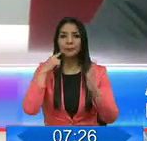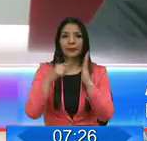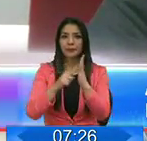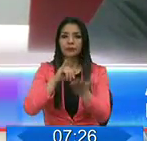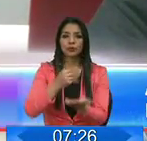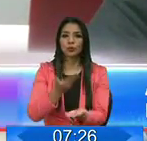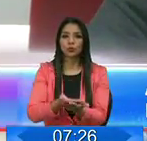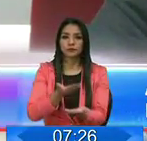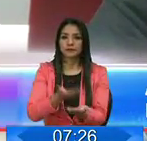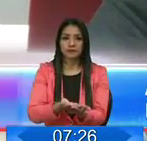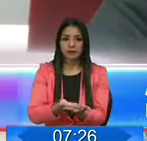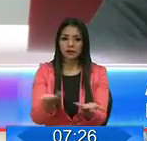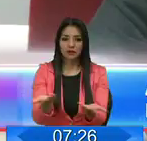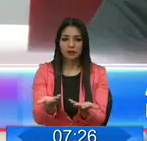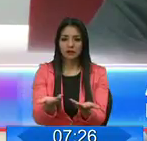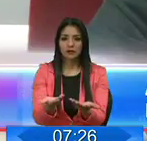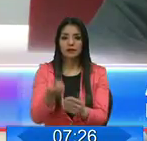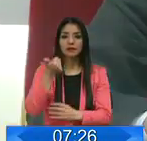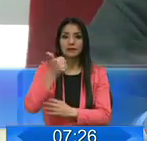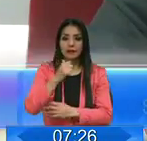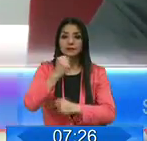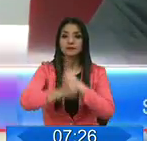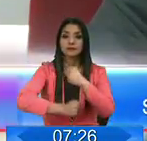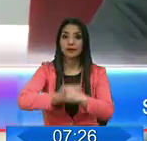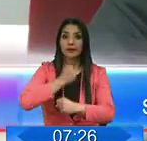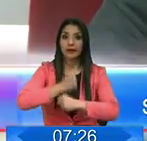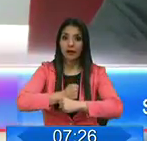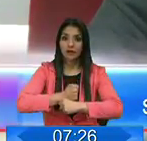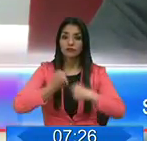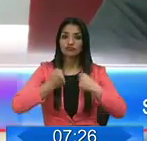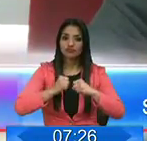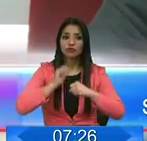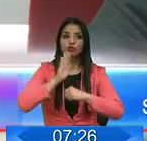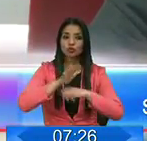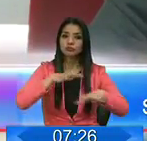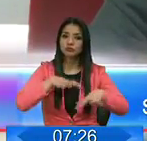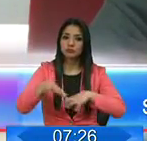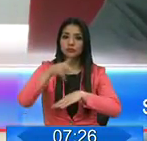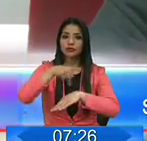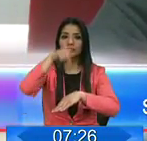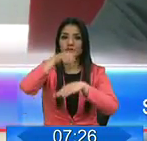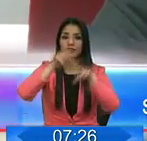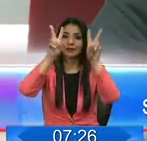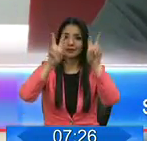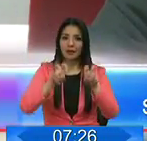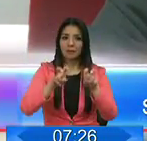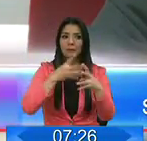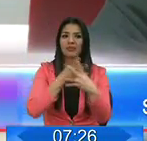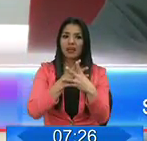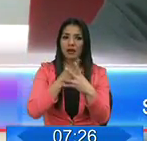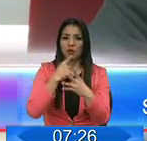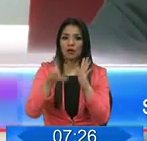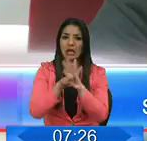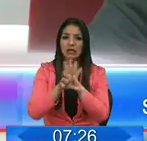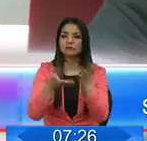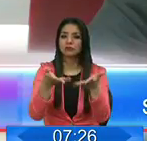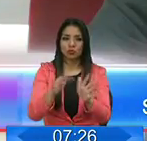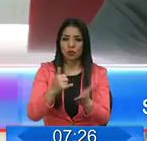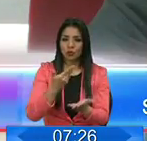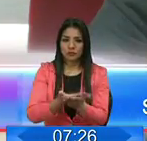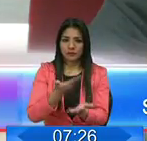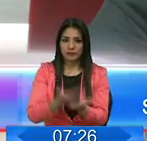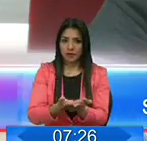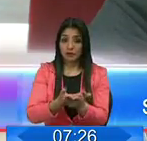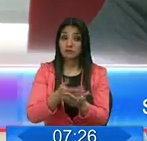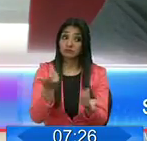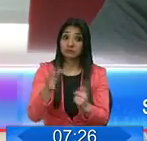en general los 10 años de ejercicio profesional en materia penal. Porque uno de los requisitos